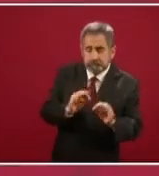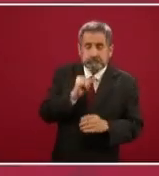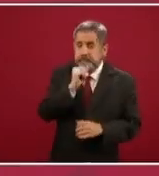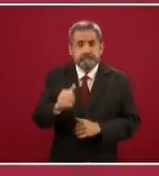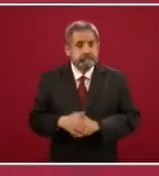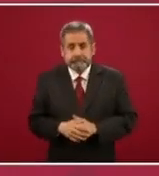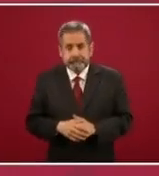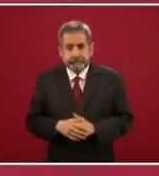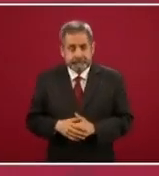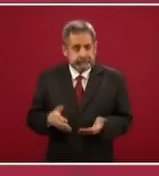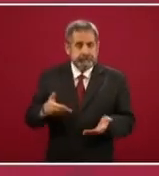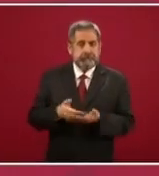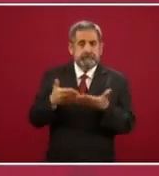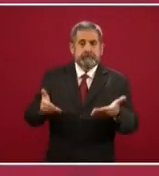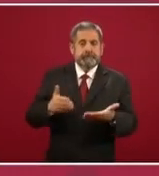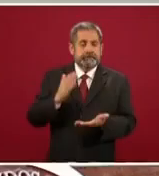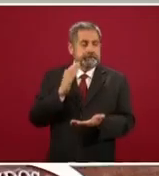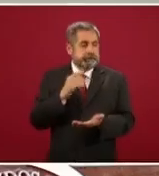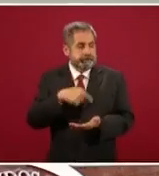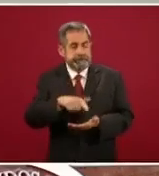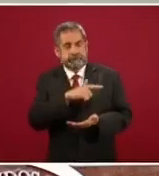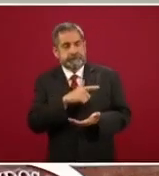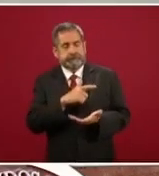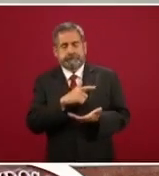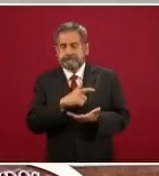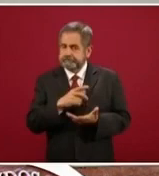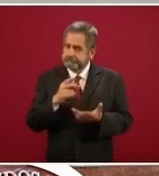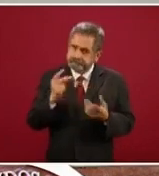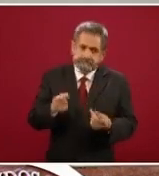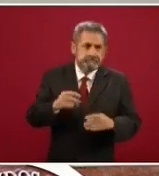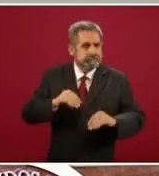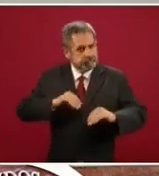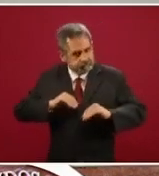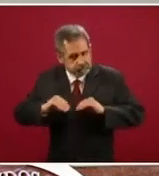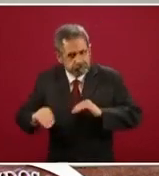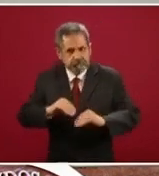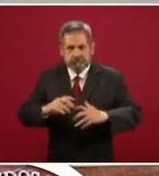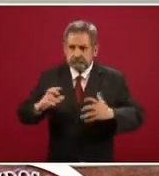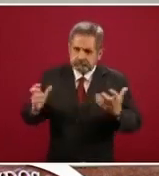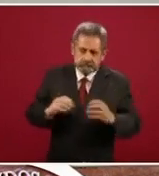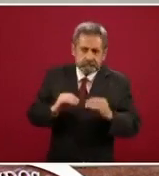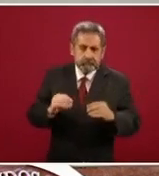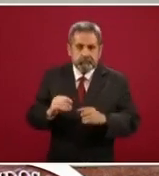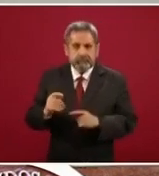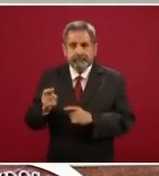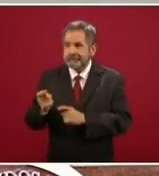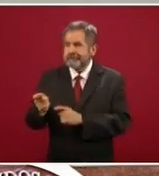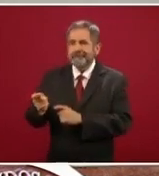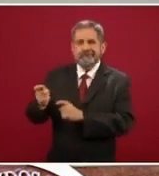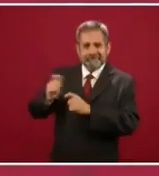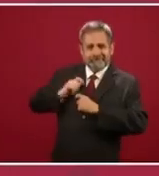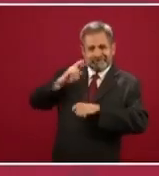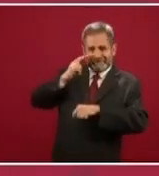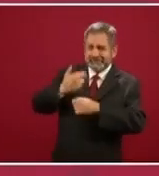Entonces, estamos parando al elefante que nos dejaron, un elefante echado,